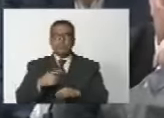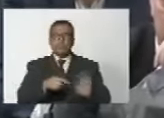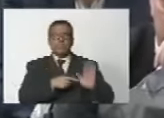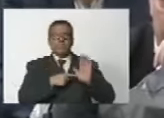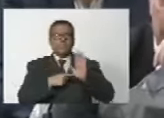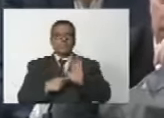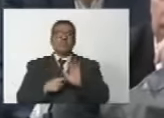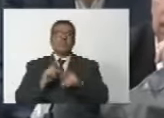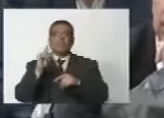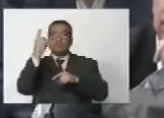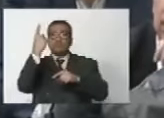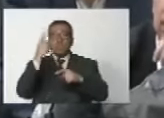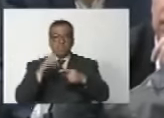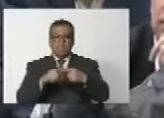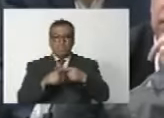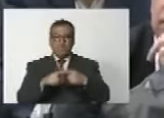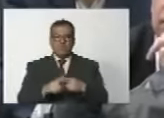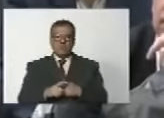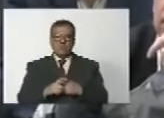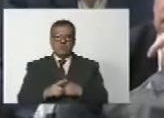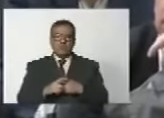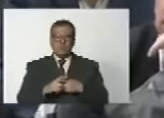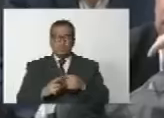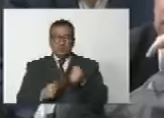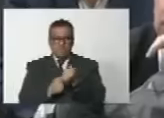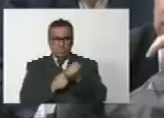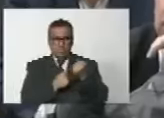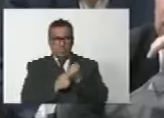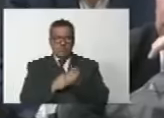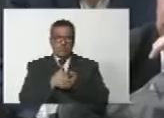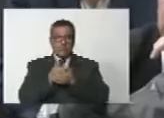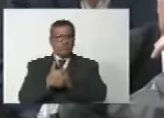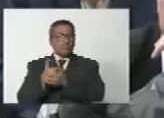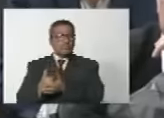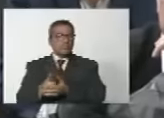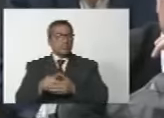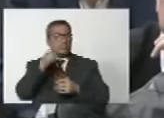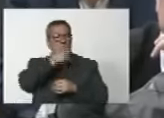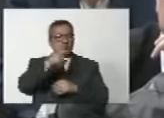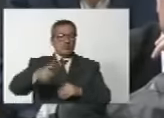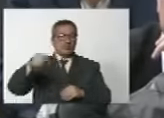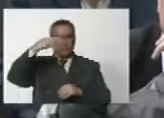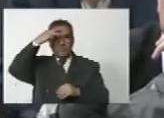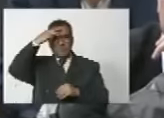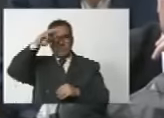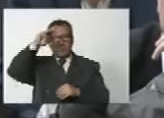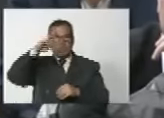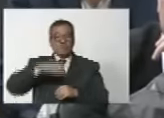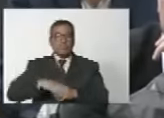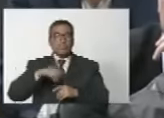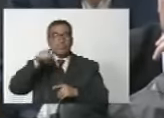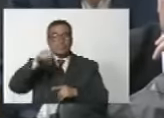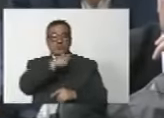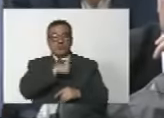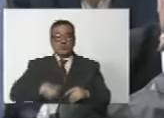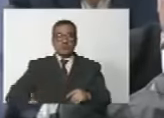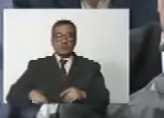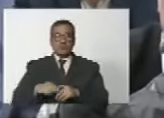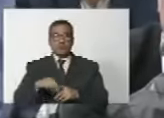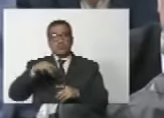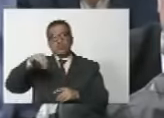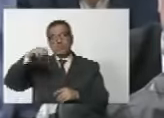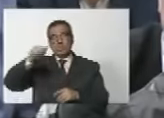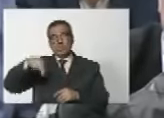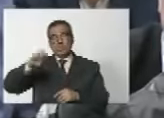expresar en primera instancia la solidaridad con el pueblo de México, con su presidente